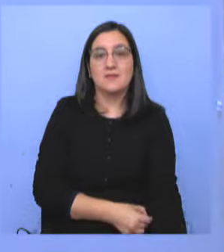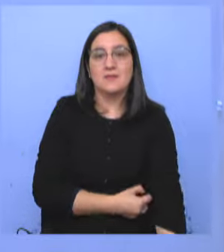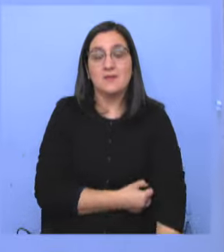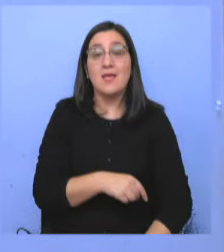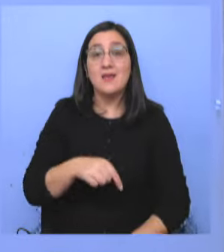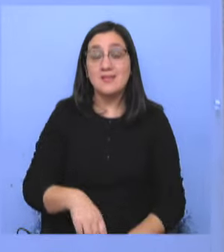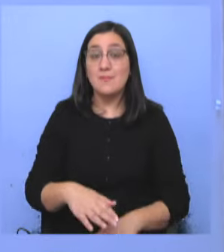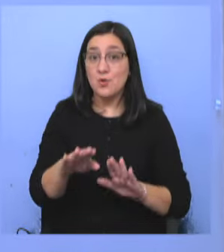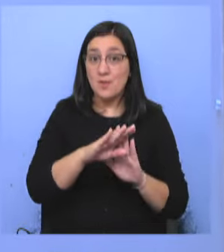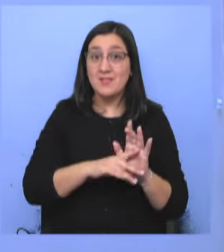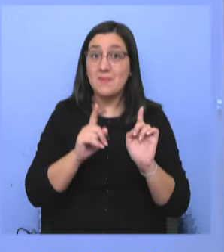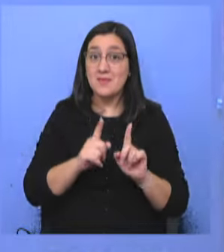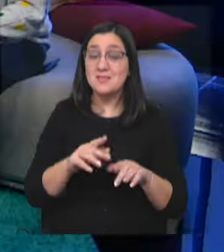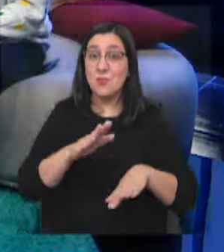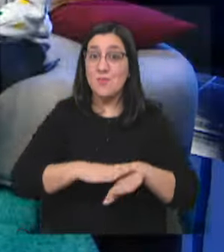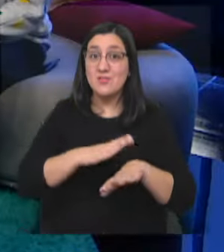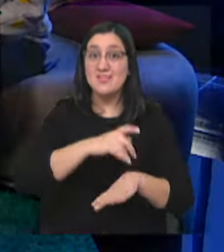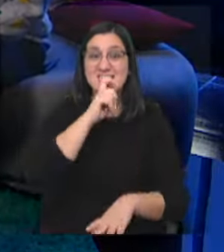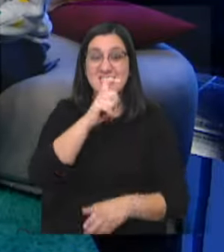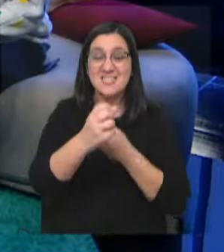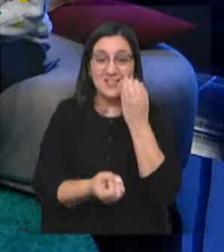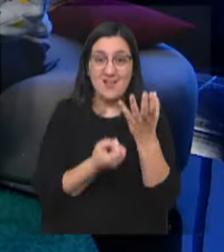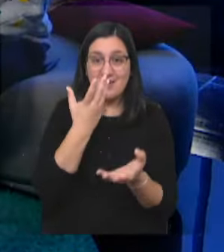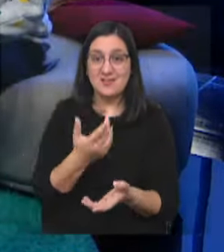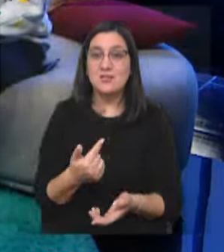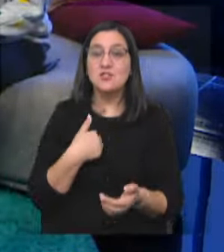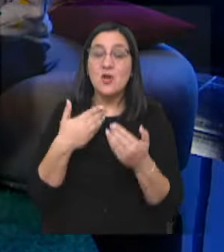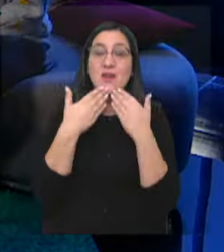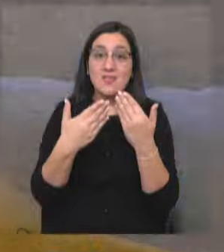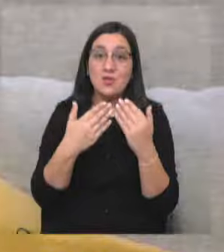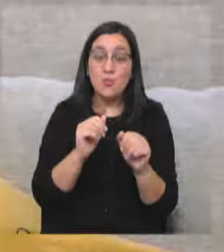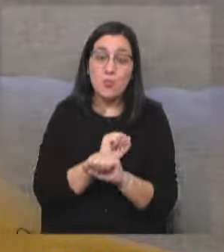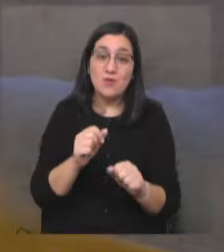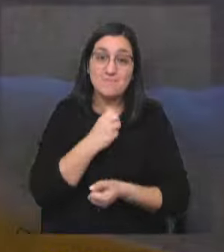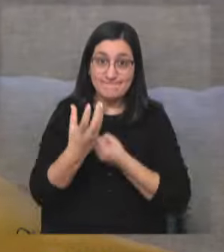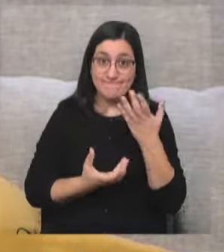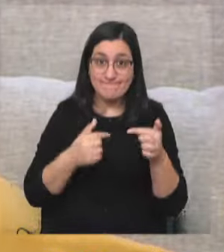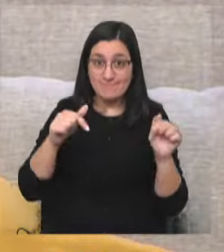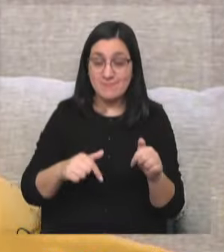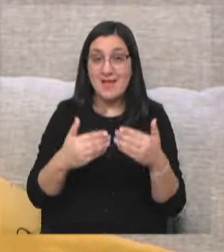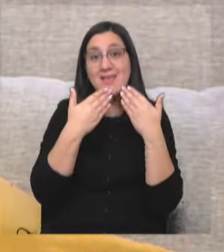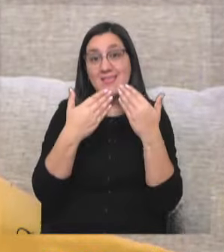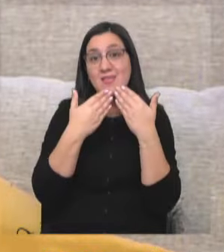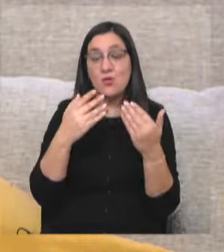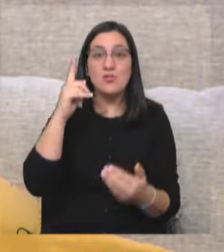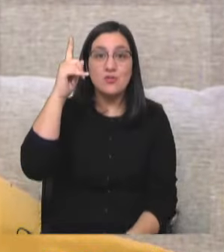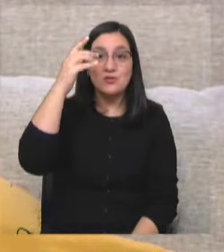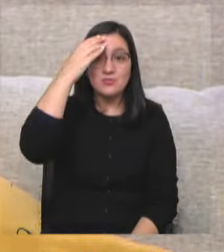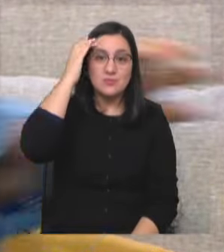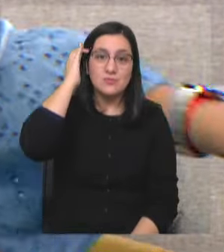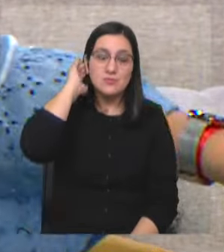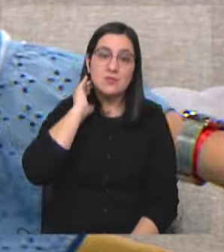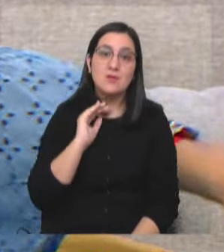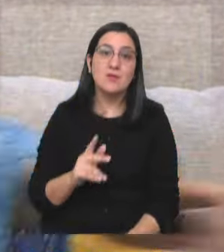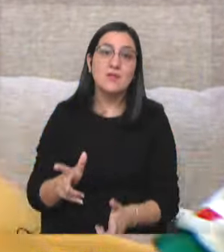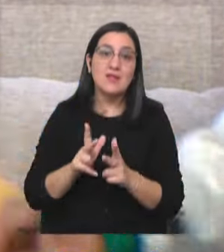Descarga, señorita Mínima, señores y señores. Bueno, yo agradezco tener descarga en el día de hoy. Le agradezco al señor Dios, dijera mi